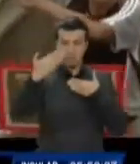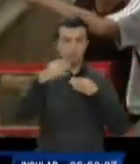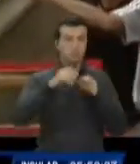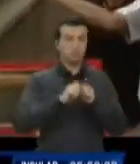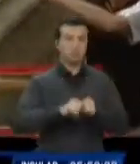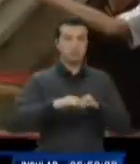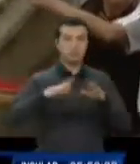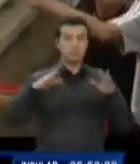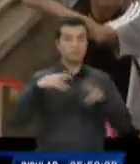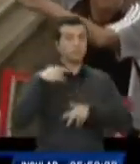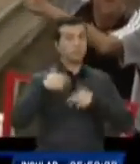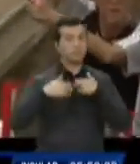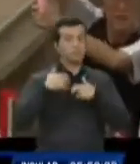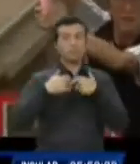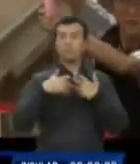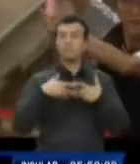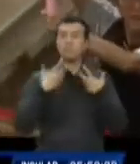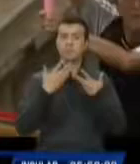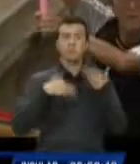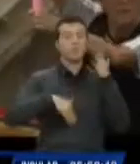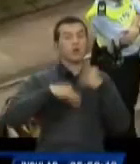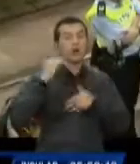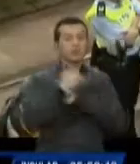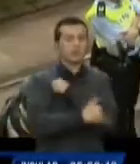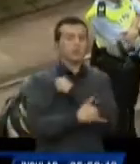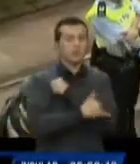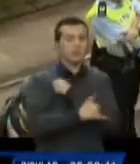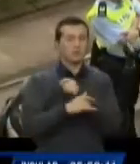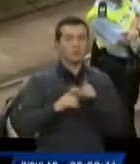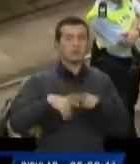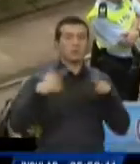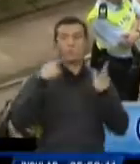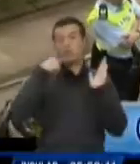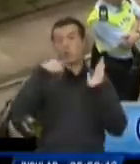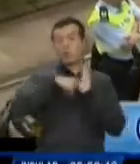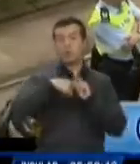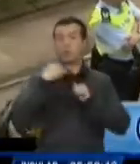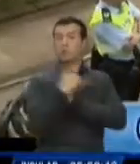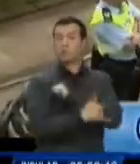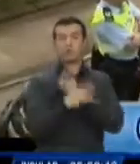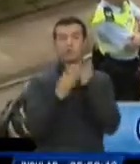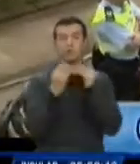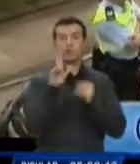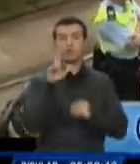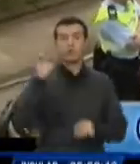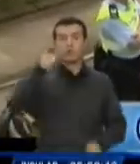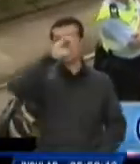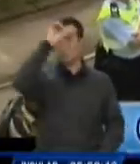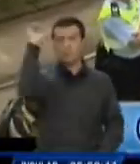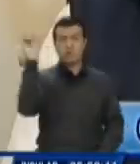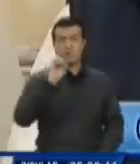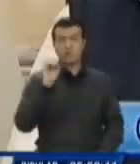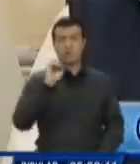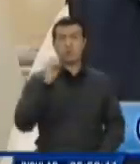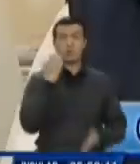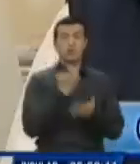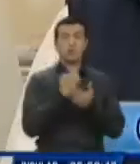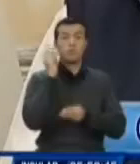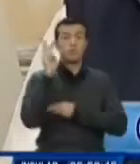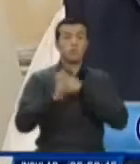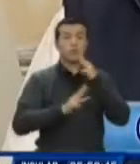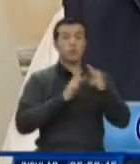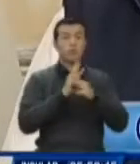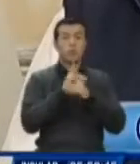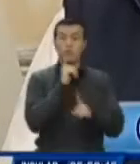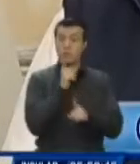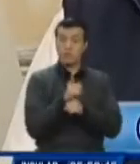o contracción y se evidencia más en las principales potencias. En este caso, hablamos de un país que concentra el 30% de la economía mundial. China